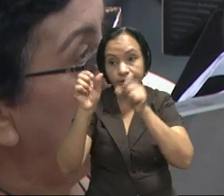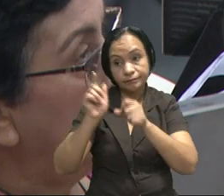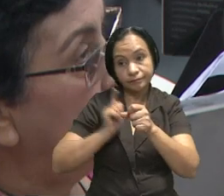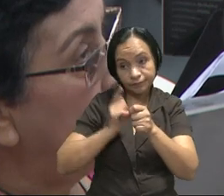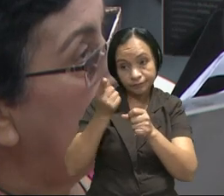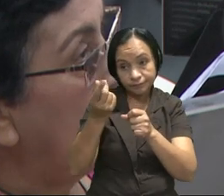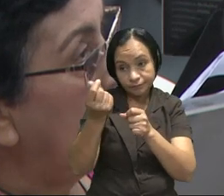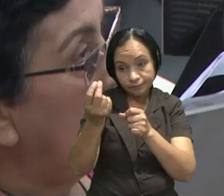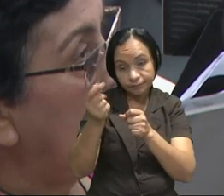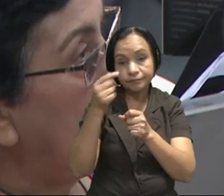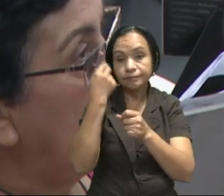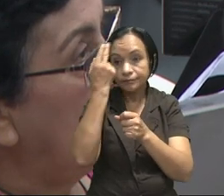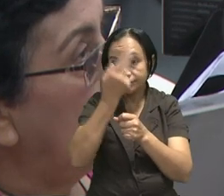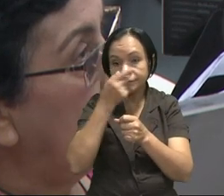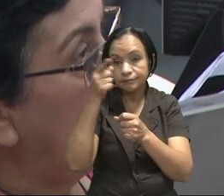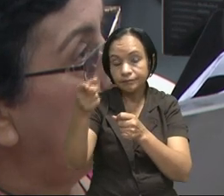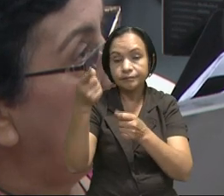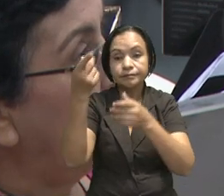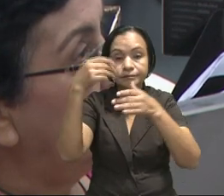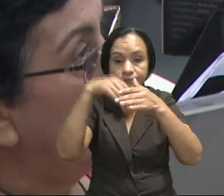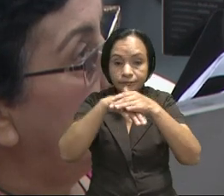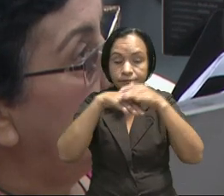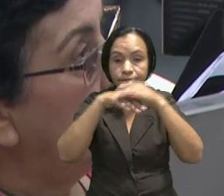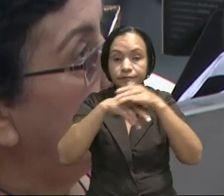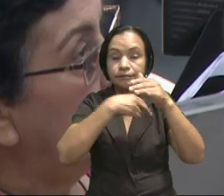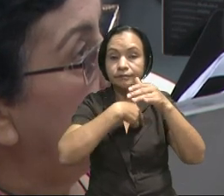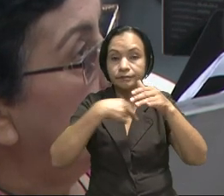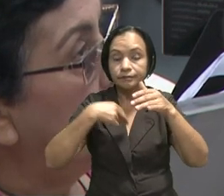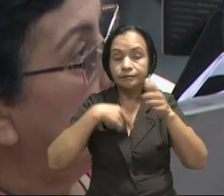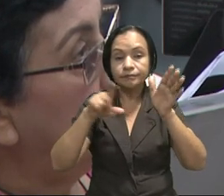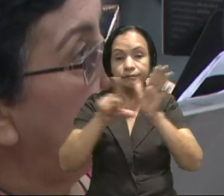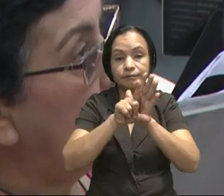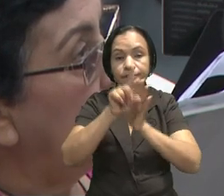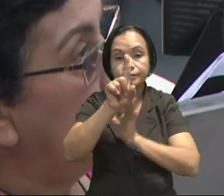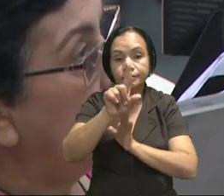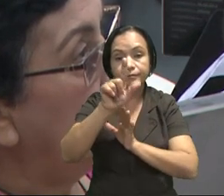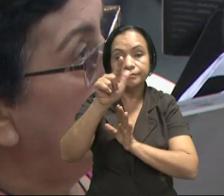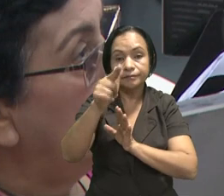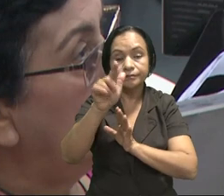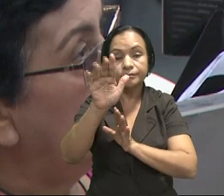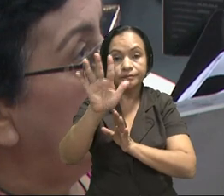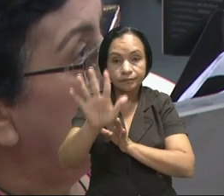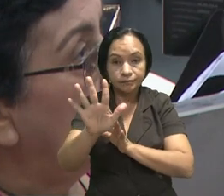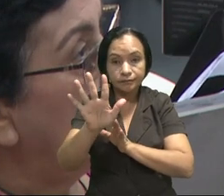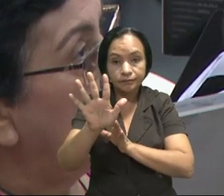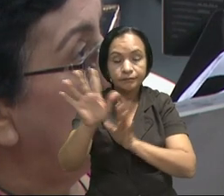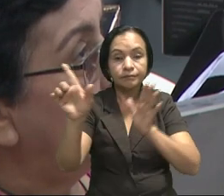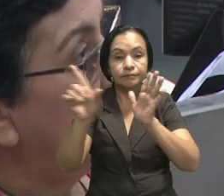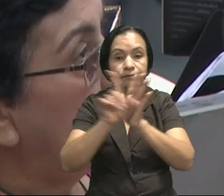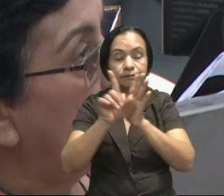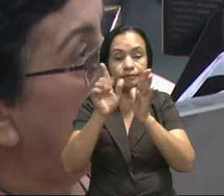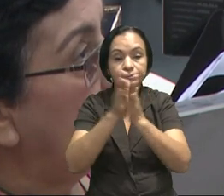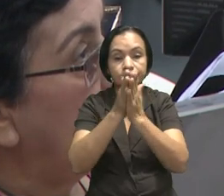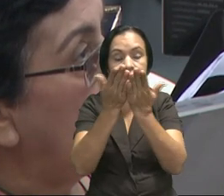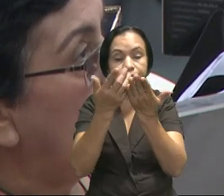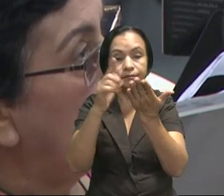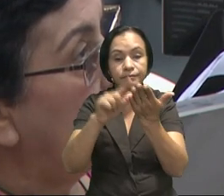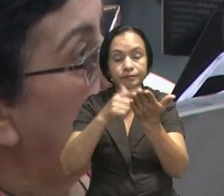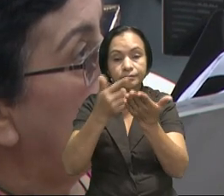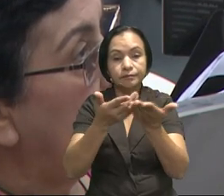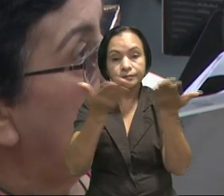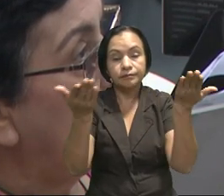de recursos en el Fondo de Reserva creado por la Ley 175, publicado en la